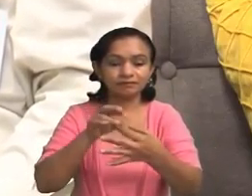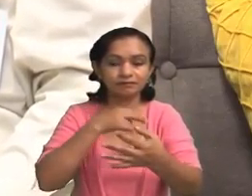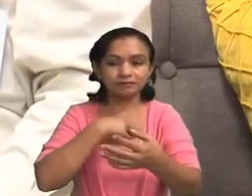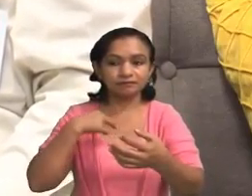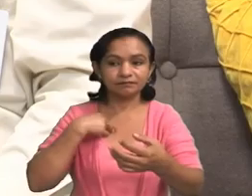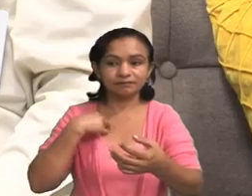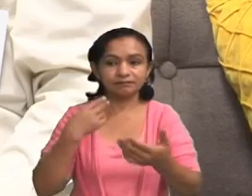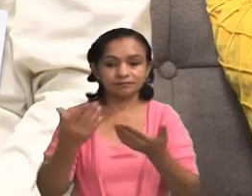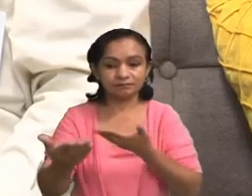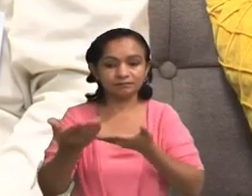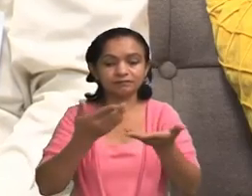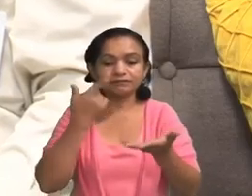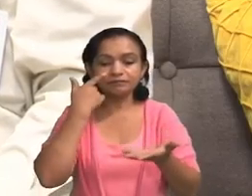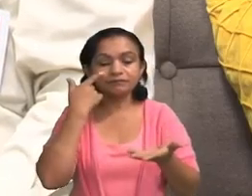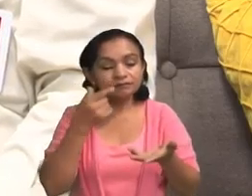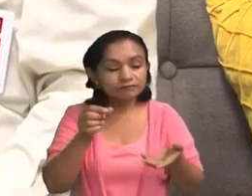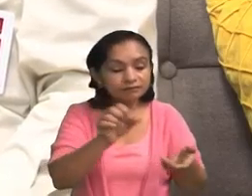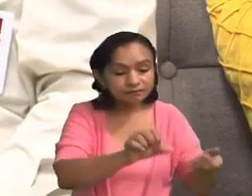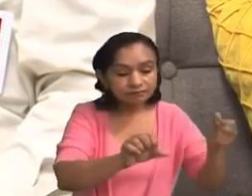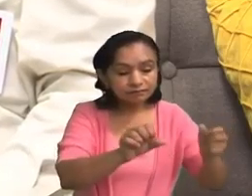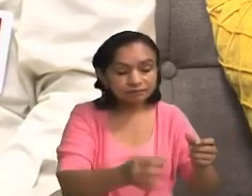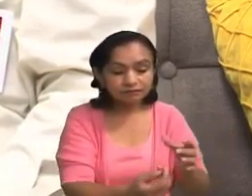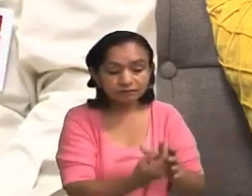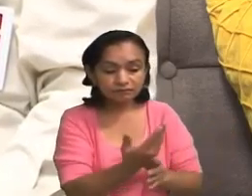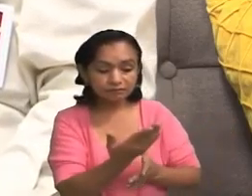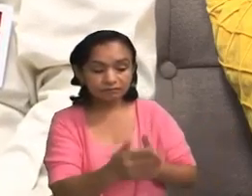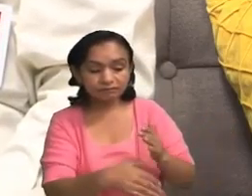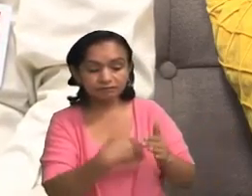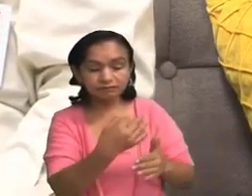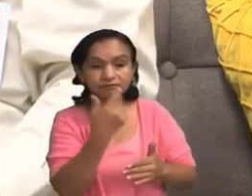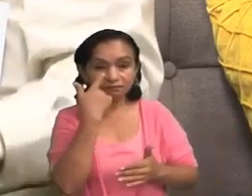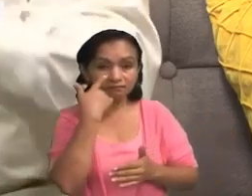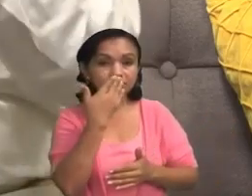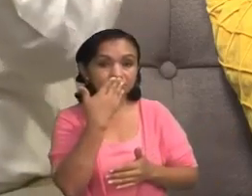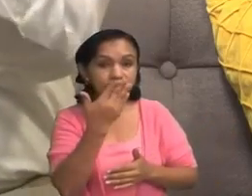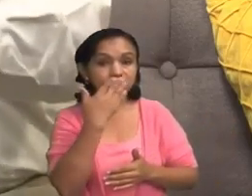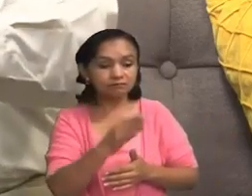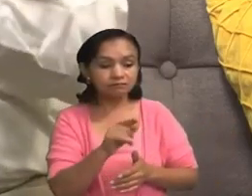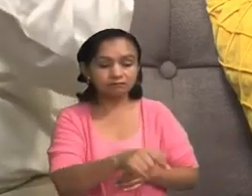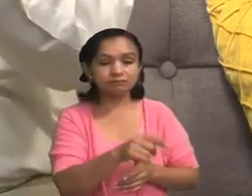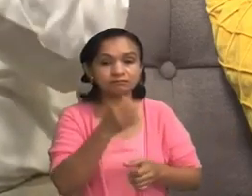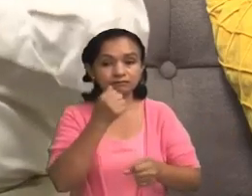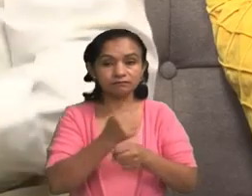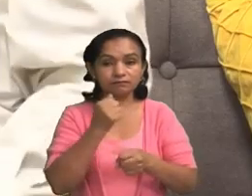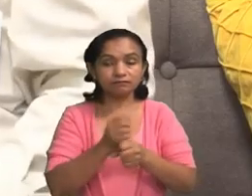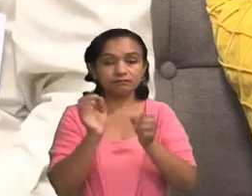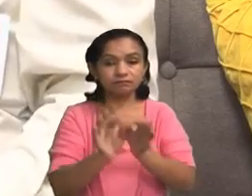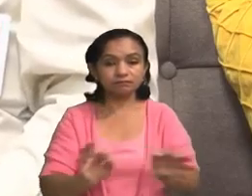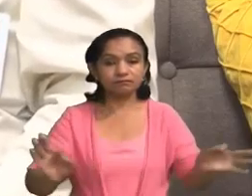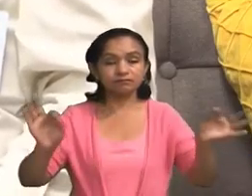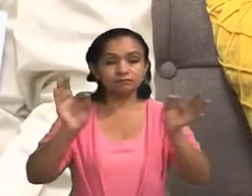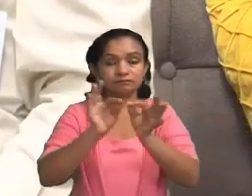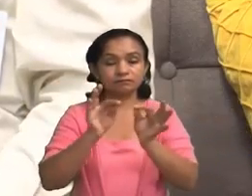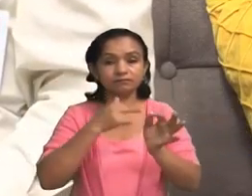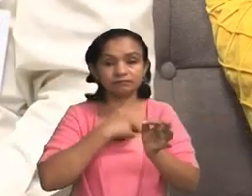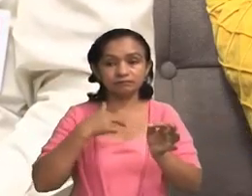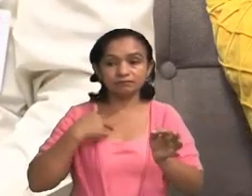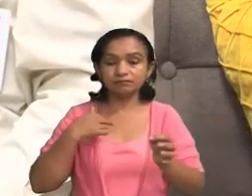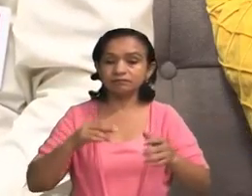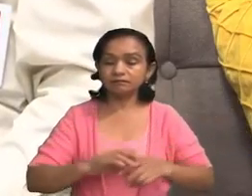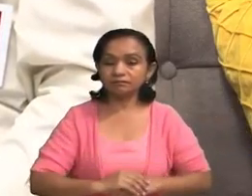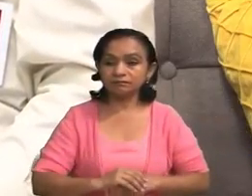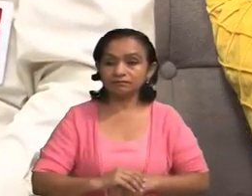sus validaciones de este bioinsumo y sus desempeños en los cultivos que ellos manejan.